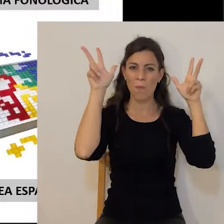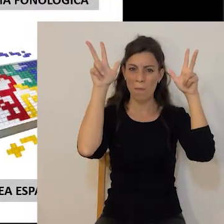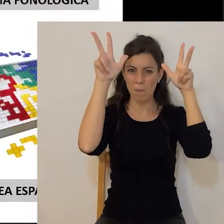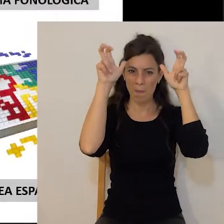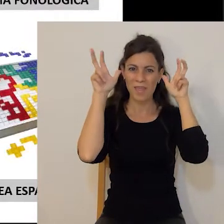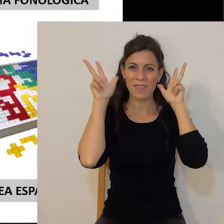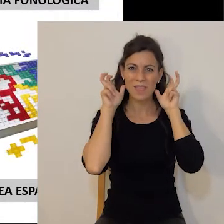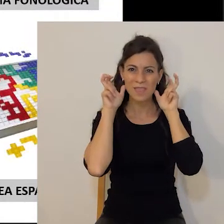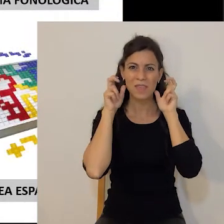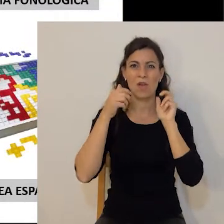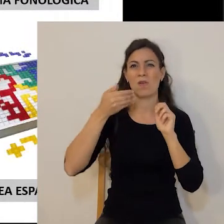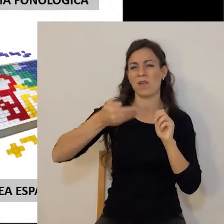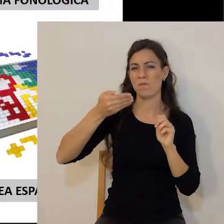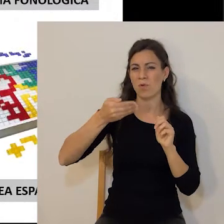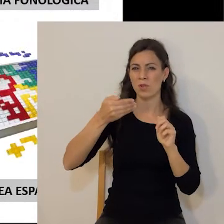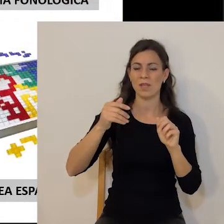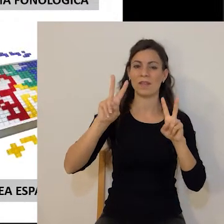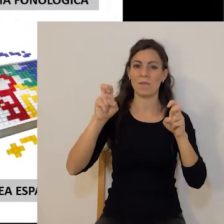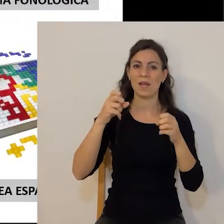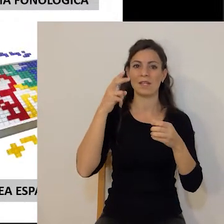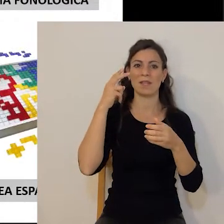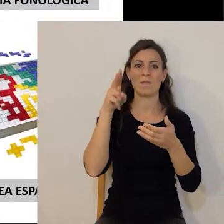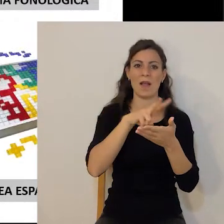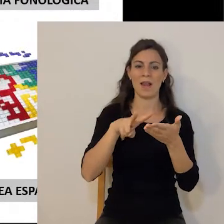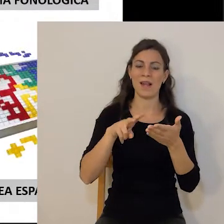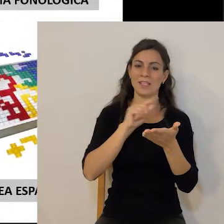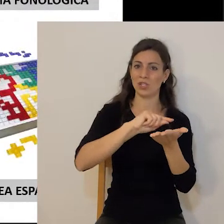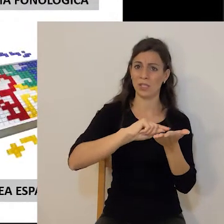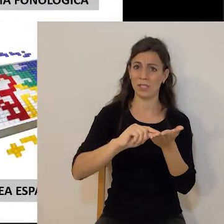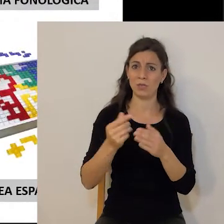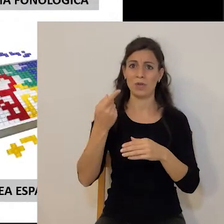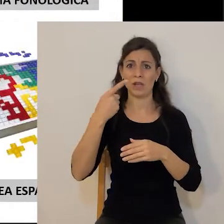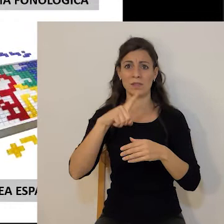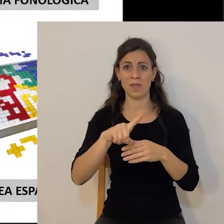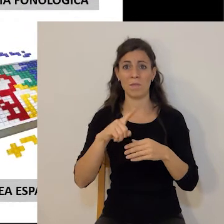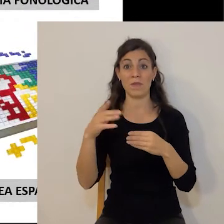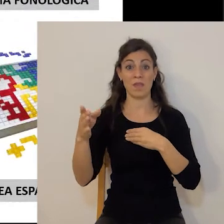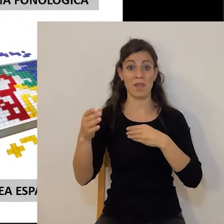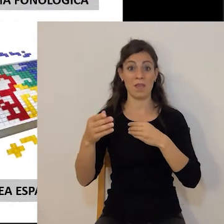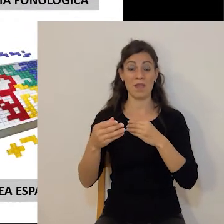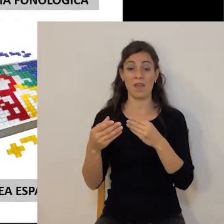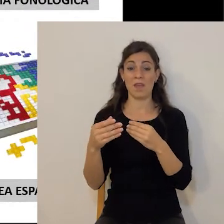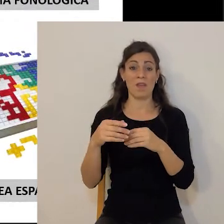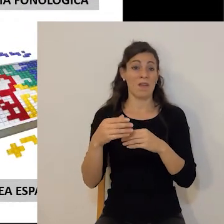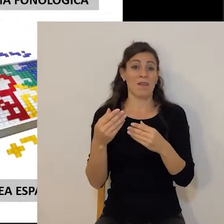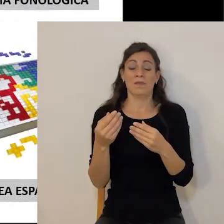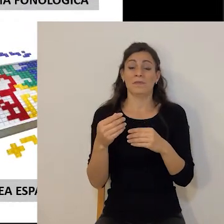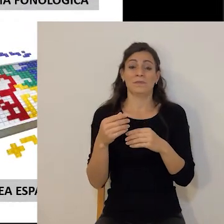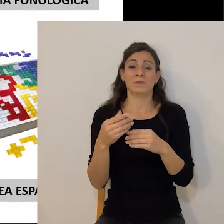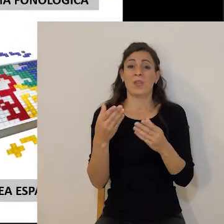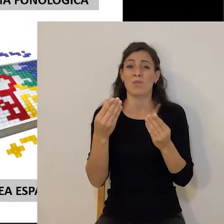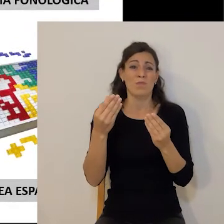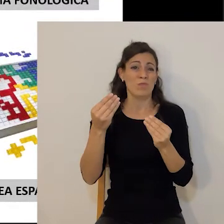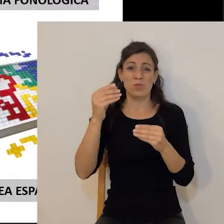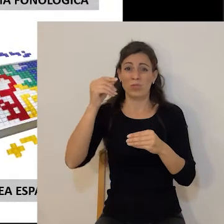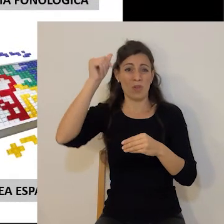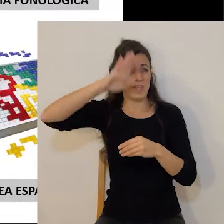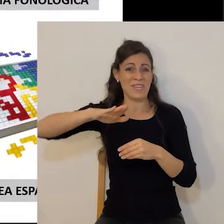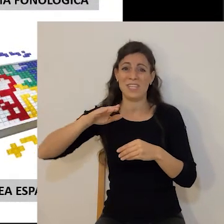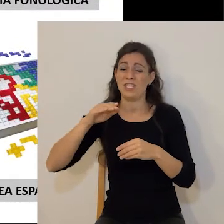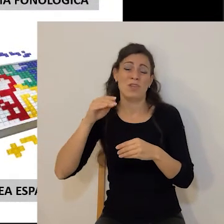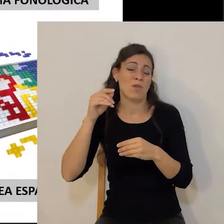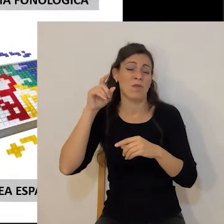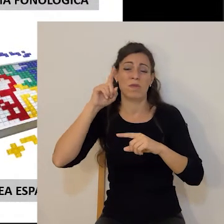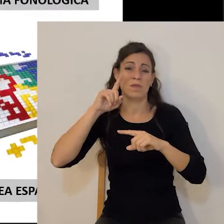tan importantes por los procesos de lectoescritura, con la fluencia, que tantos niños y niñas tienen dificultades en